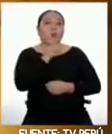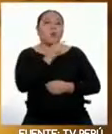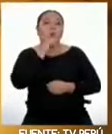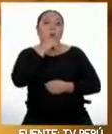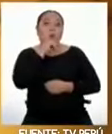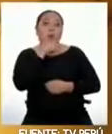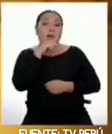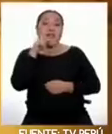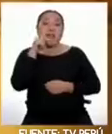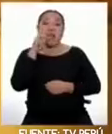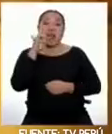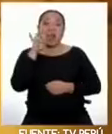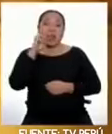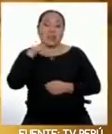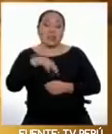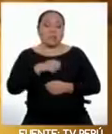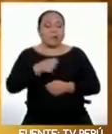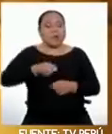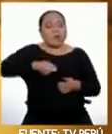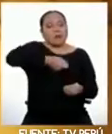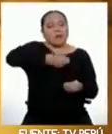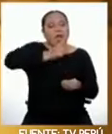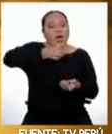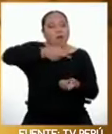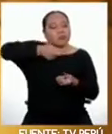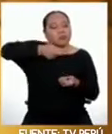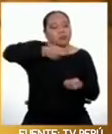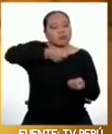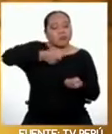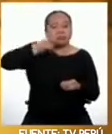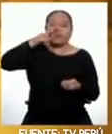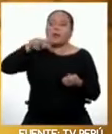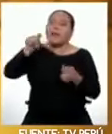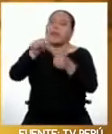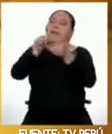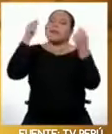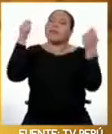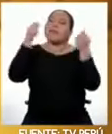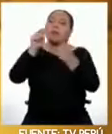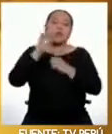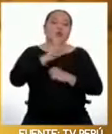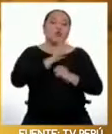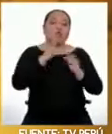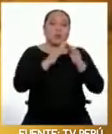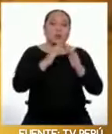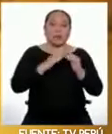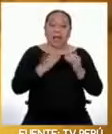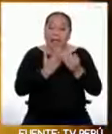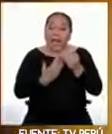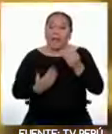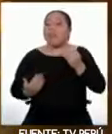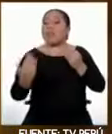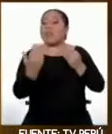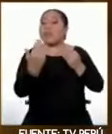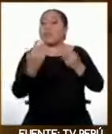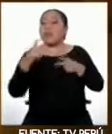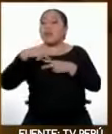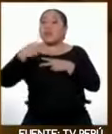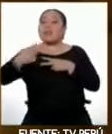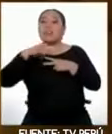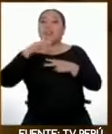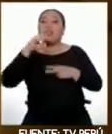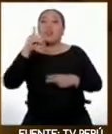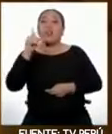mujer que riega sus macetas mientras observa la ventana de su casa. Al frente, su vecino